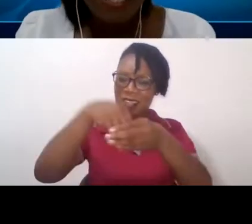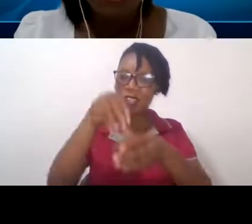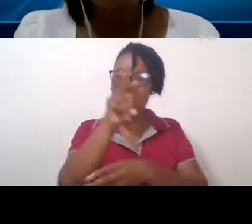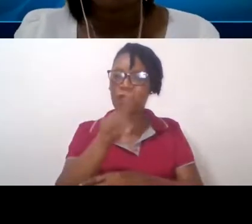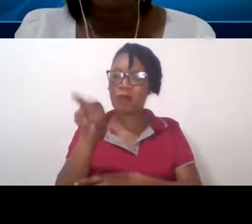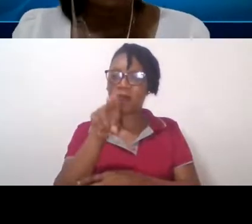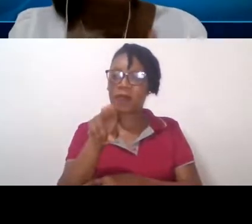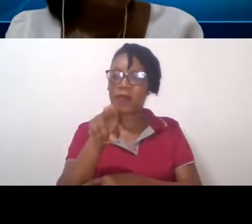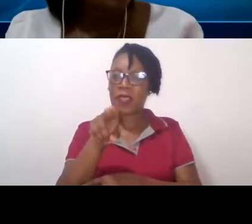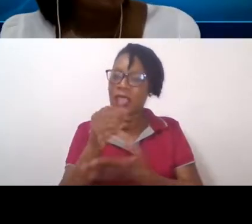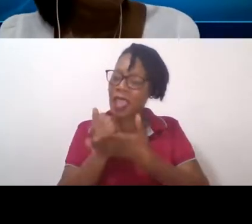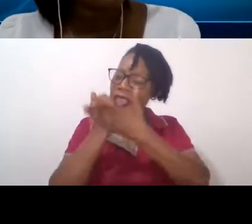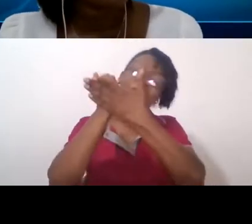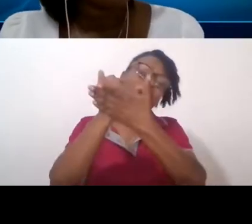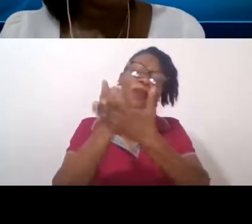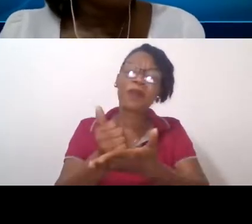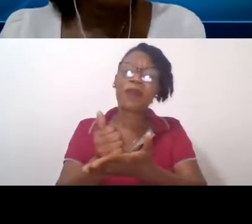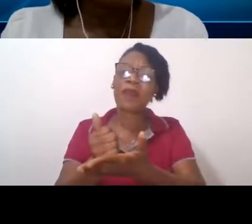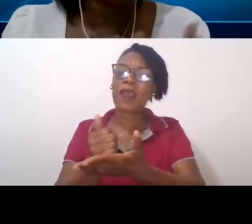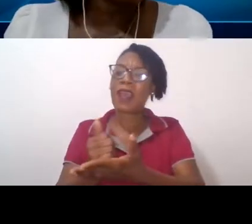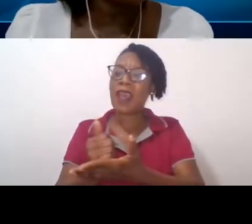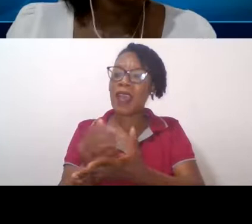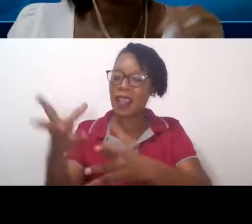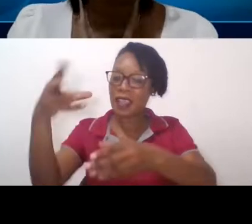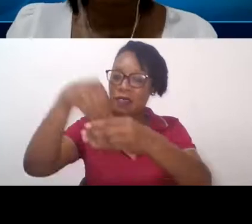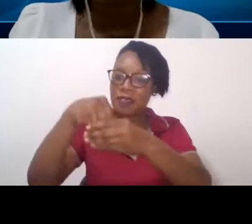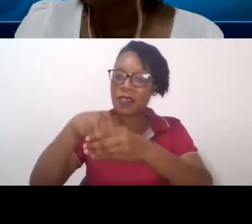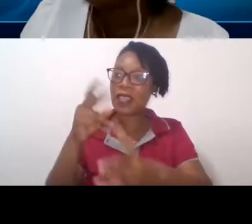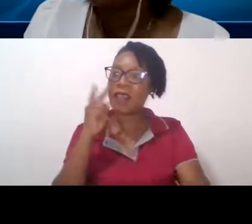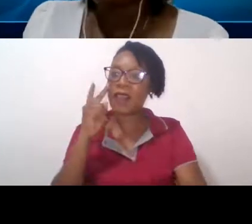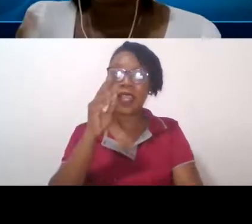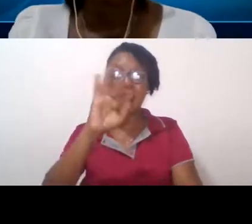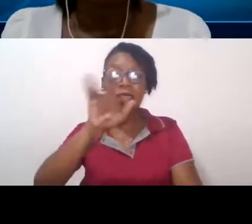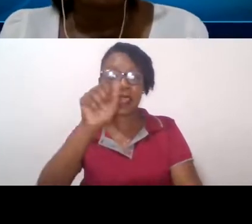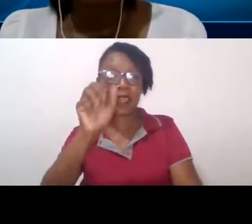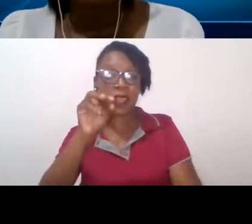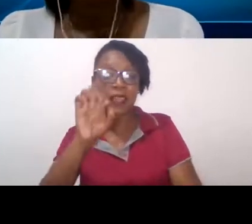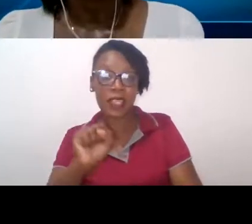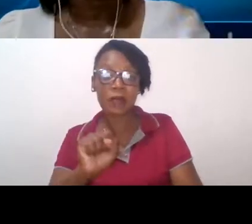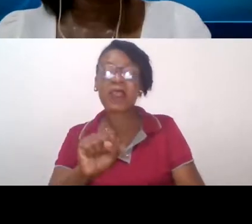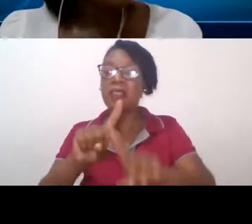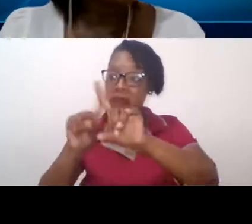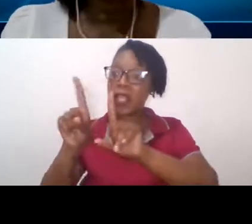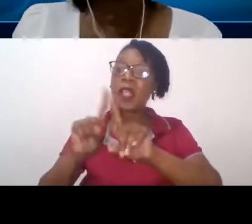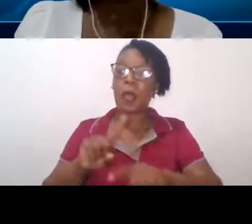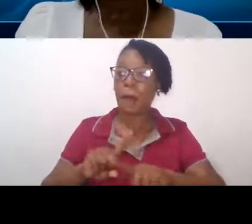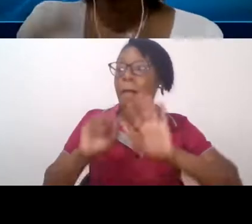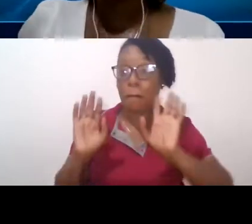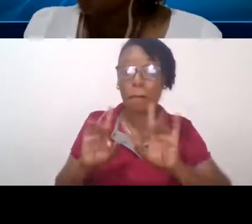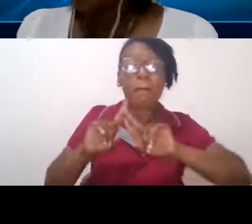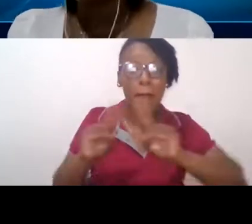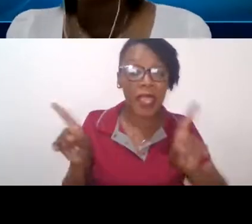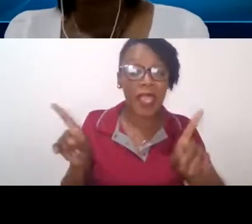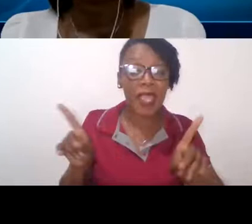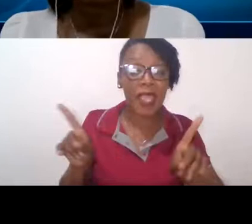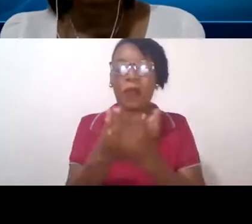a esa inclusión, que ellos se dieran cuenta que bueno, James es diferente, pero también todos ellos son diferentes. James tiene esas cualidades, pero